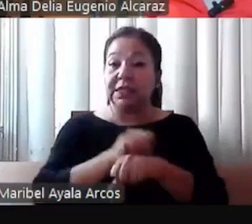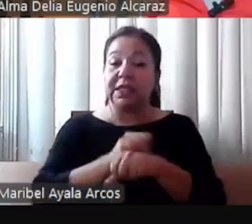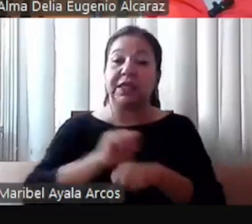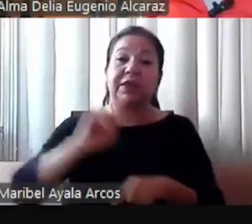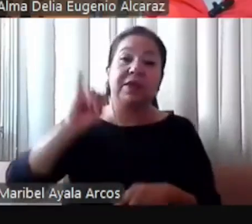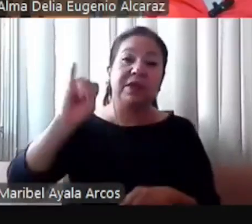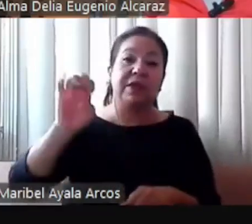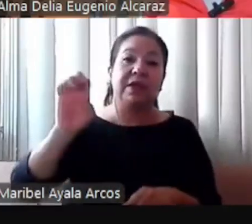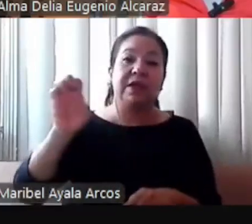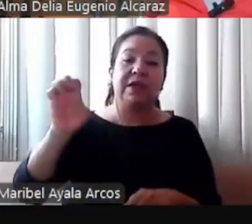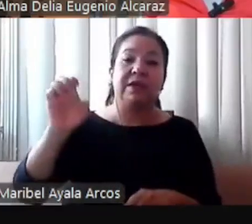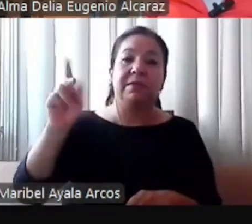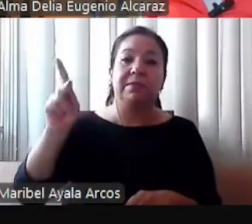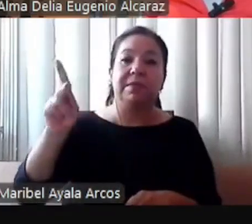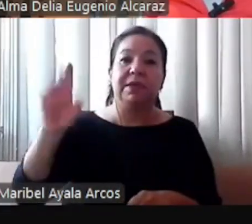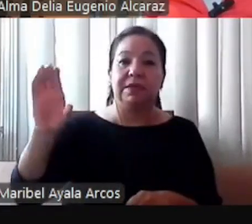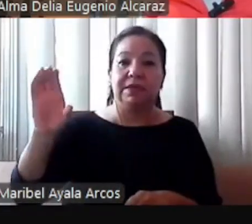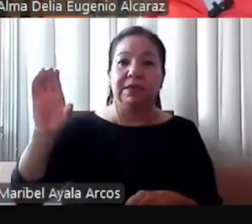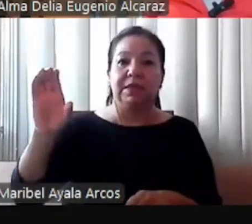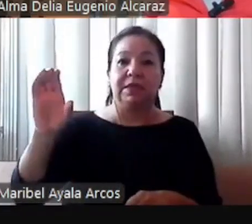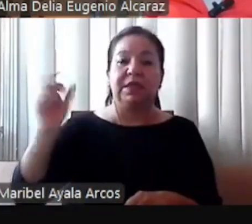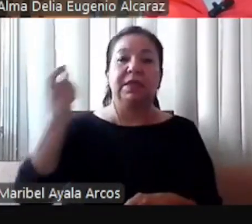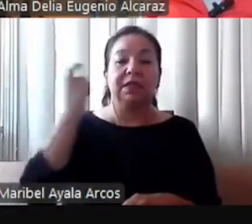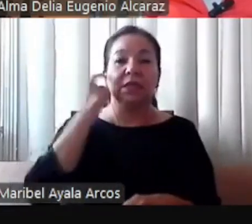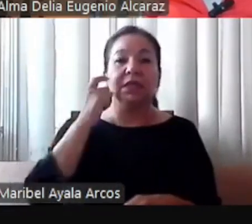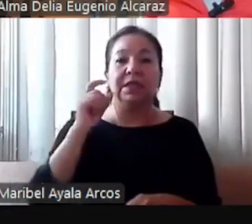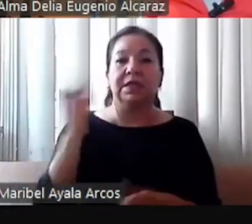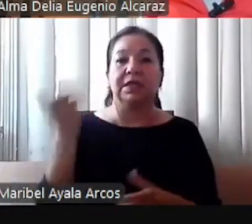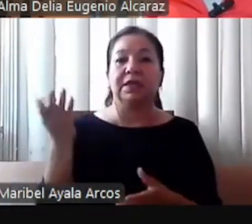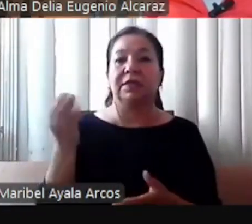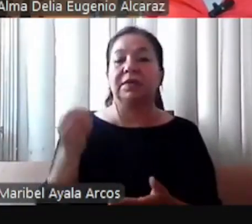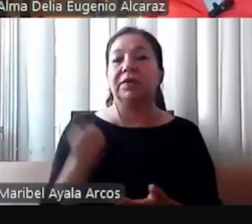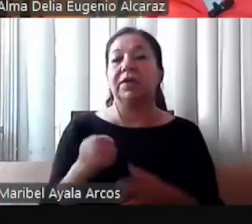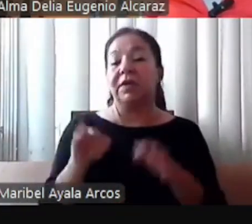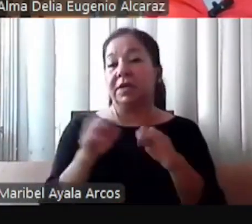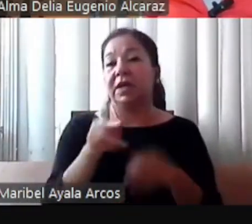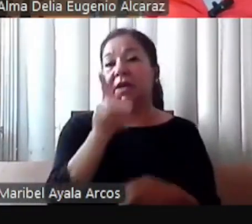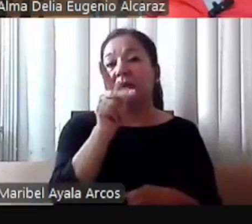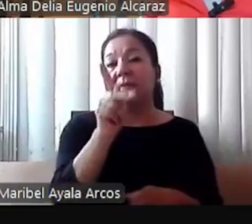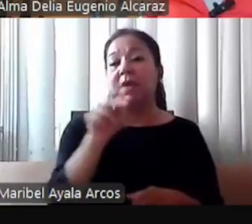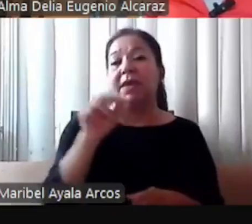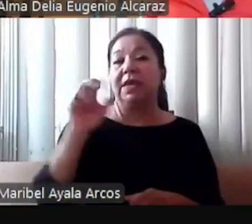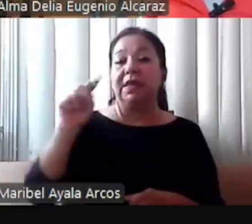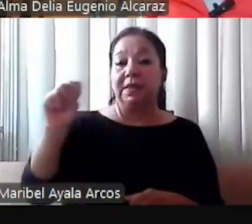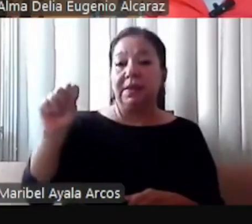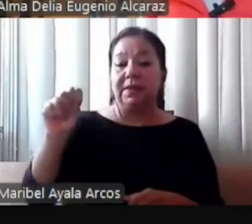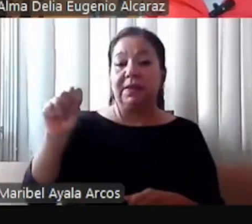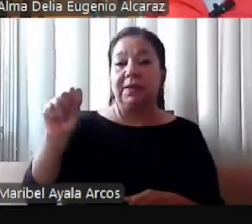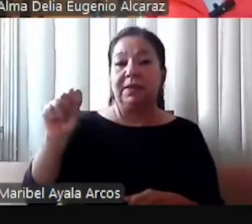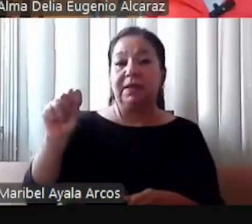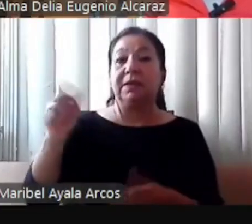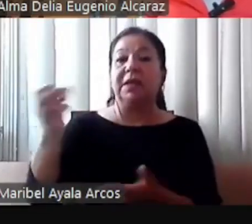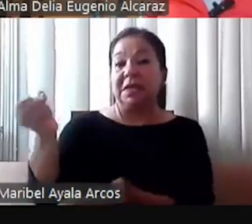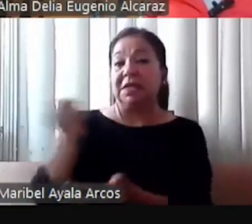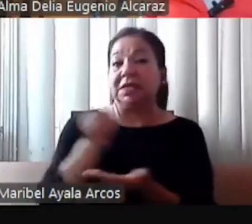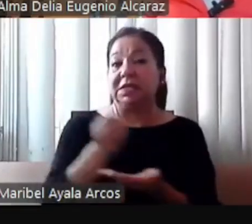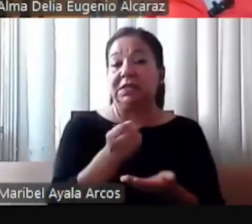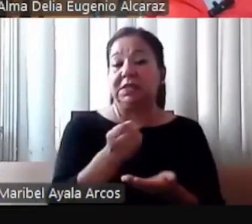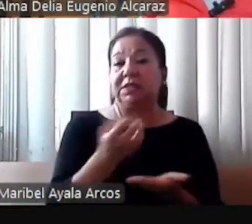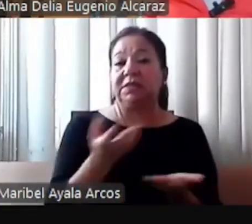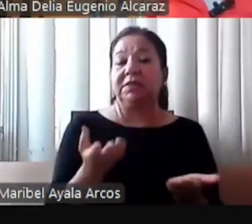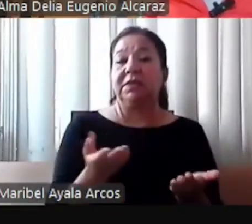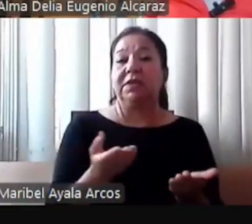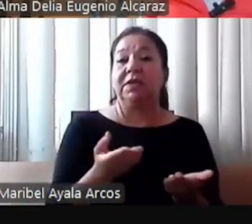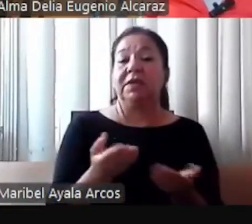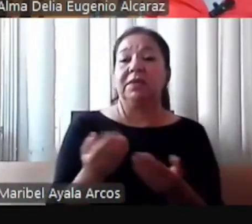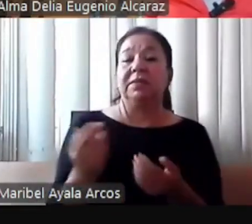de financiamiento público para el sostenimiento de actividades ordinarias recibe el Partido del Trabajo, así como la respectiva ejecución por parte de la Dirección Ejecutiva de Administración